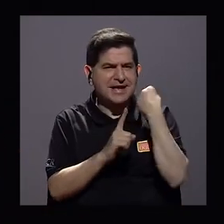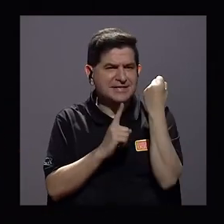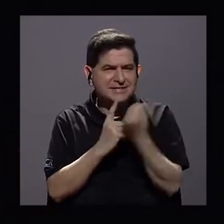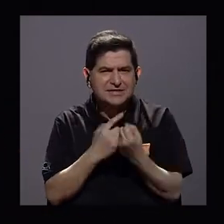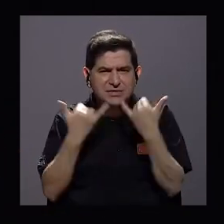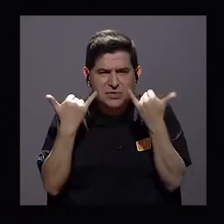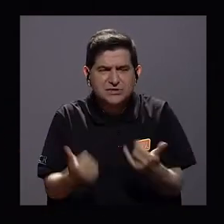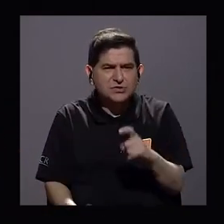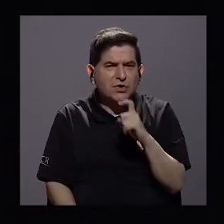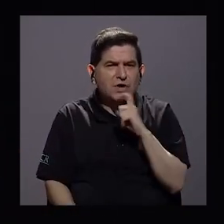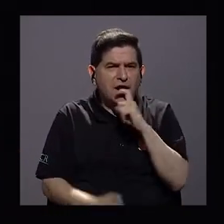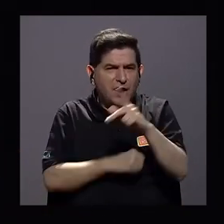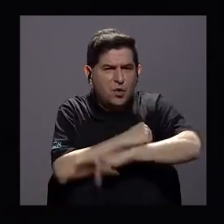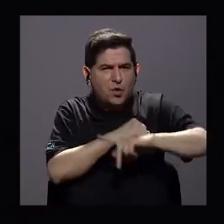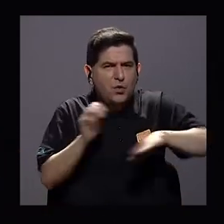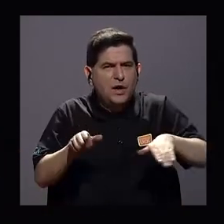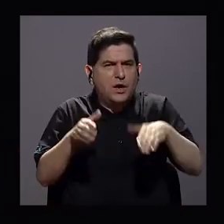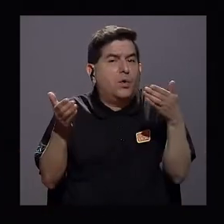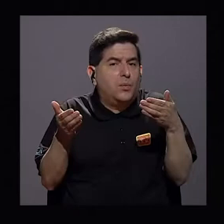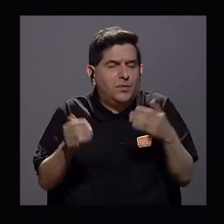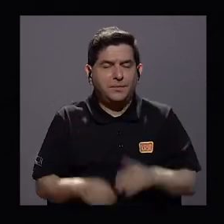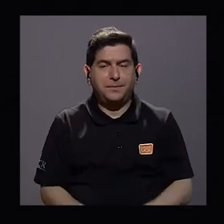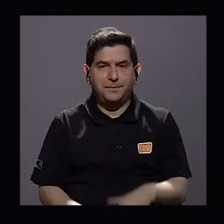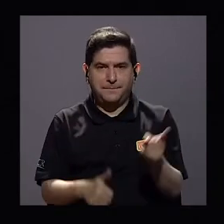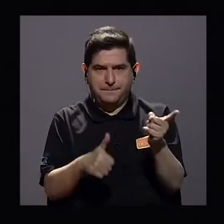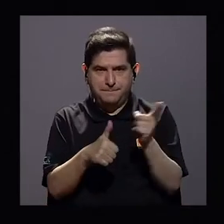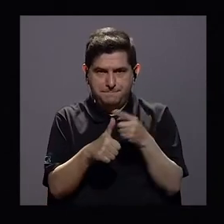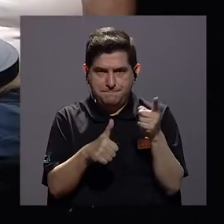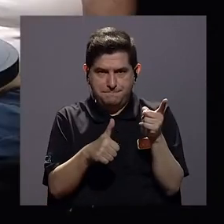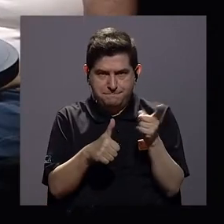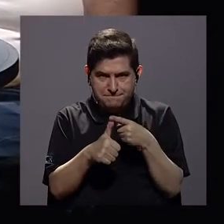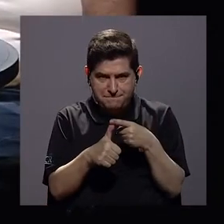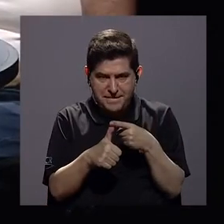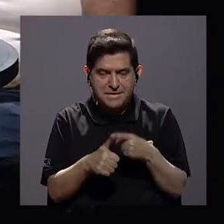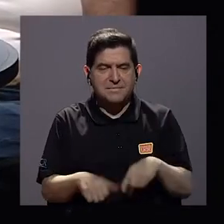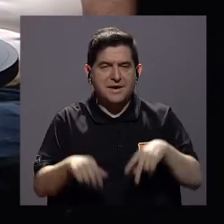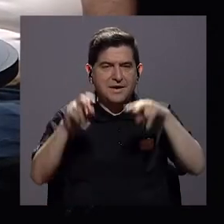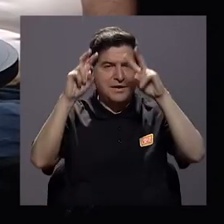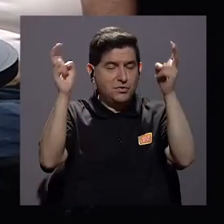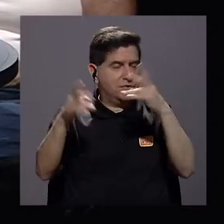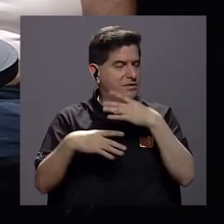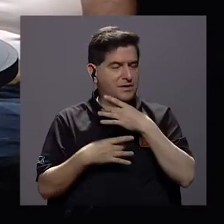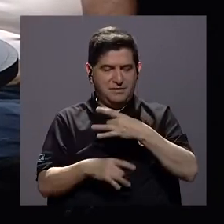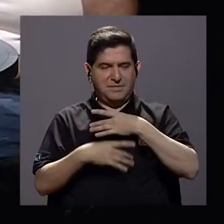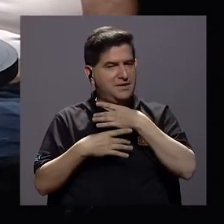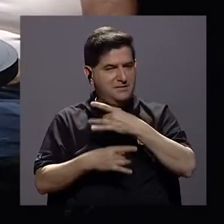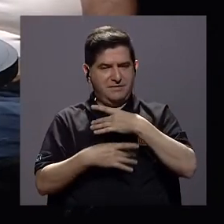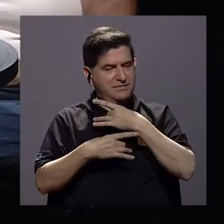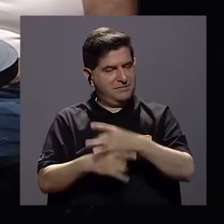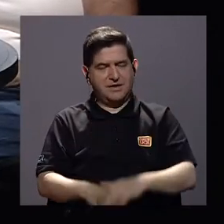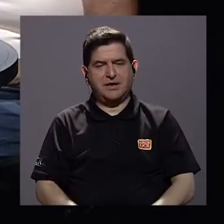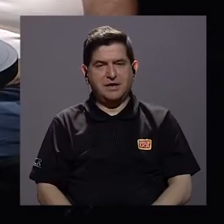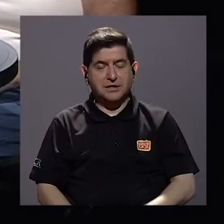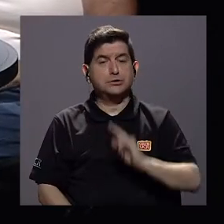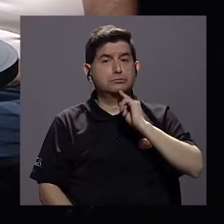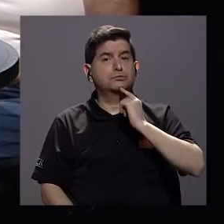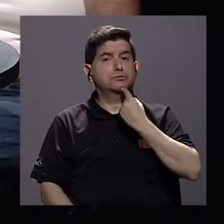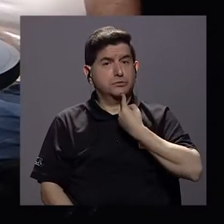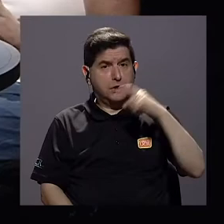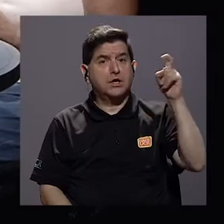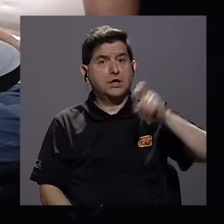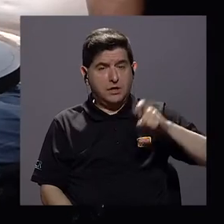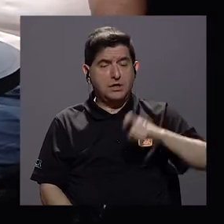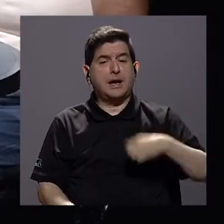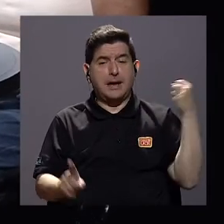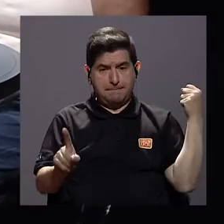muy difícil como país? Bueno, yo creo que el primer, es un tema fascinante lo que usted plantea y de enorme seriedad por